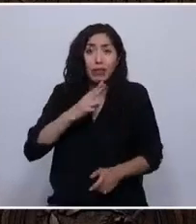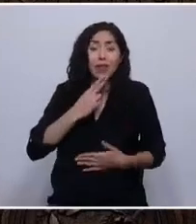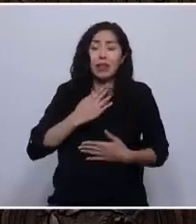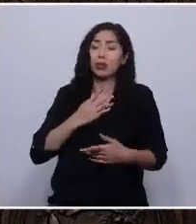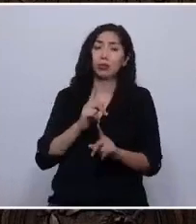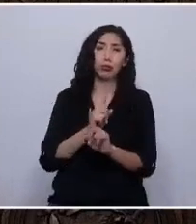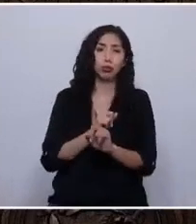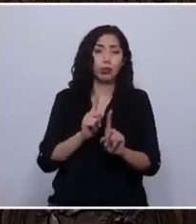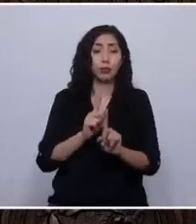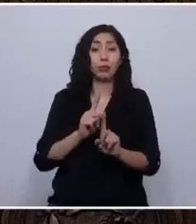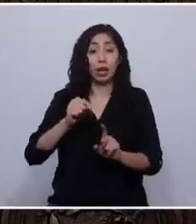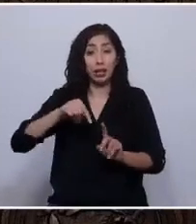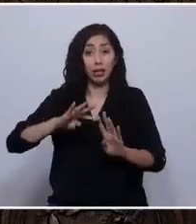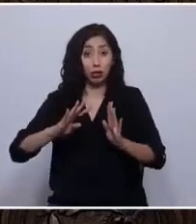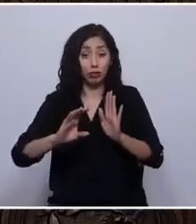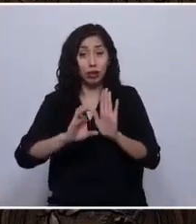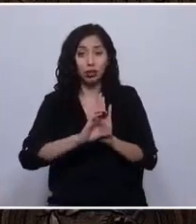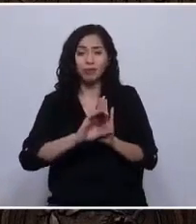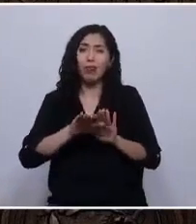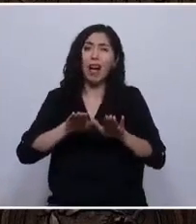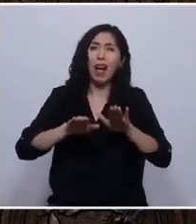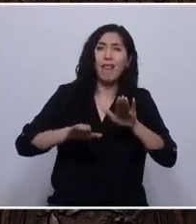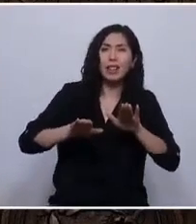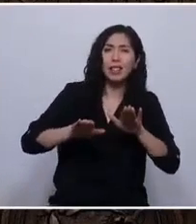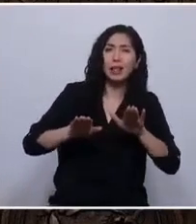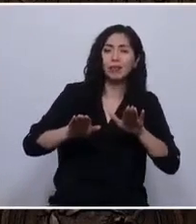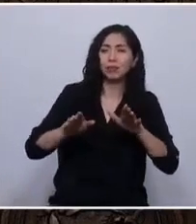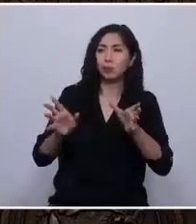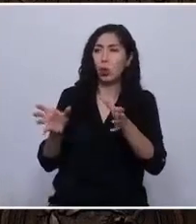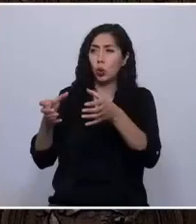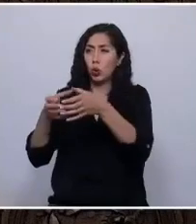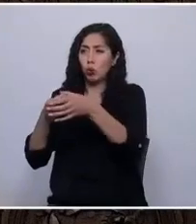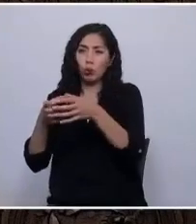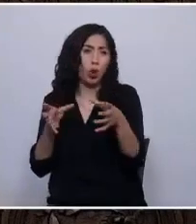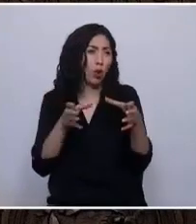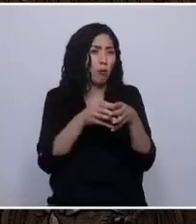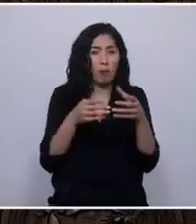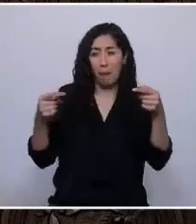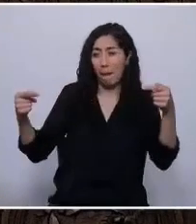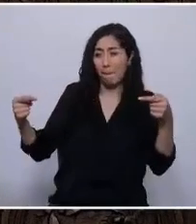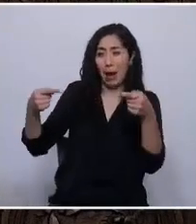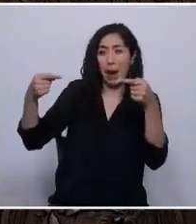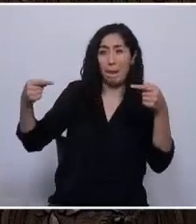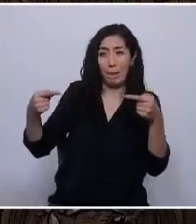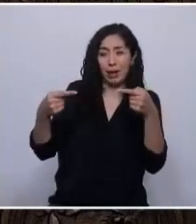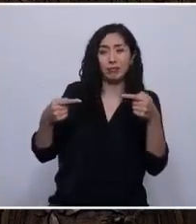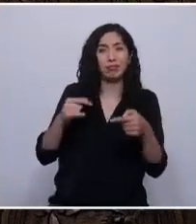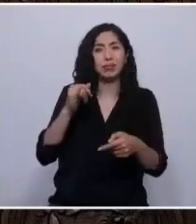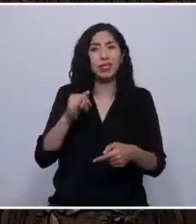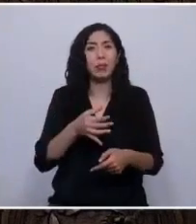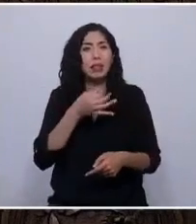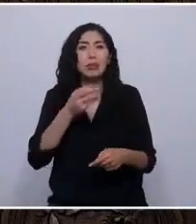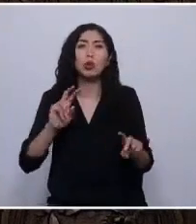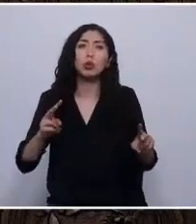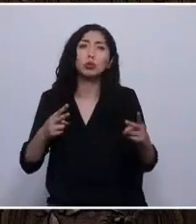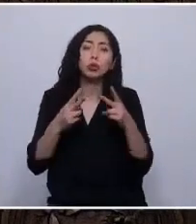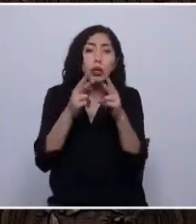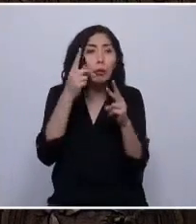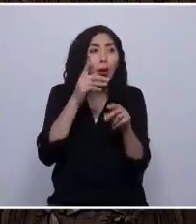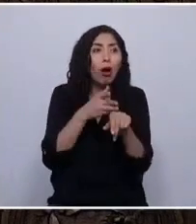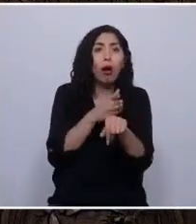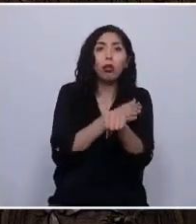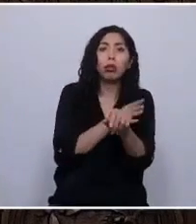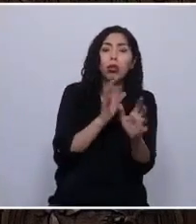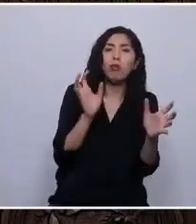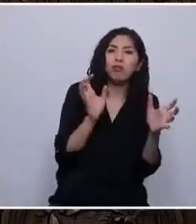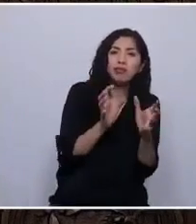Nuestra convención a veces se transforma en un espacio de extremos. Hablamos mucho de construir, pero no sin antes demoler, de que queremos que